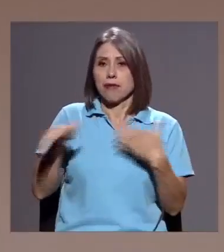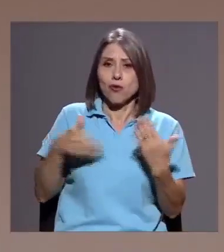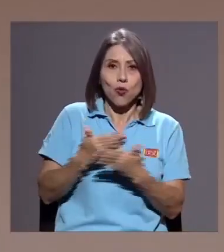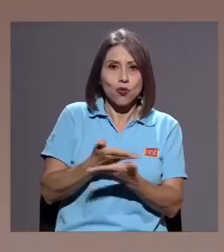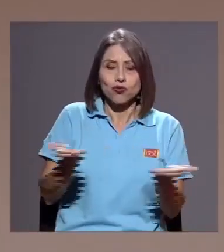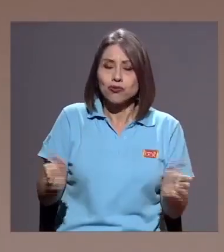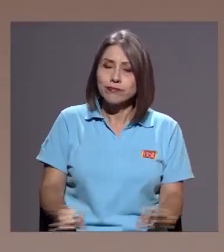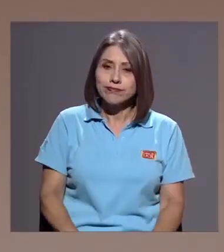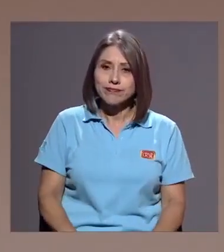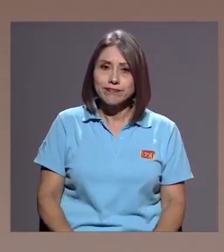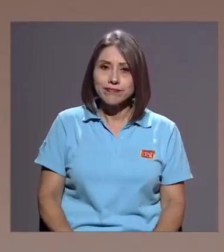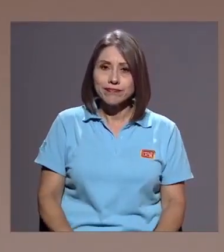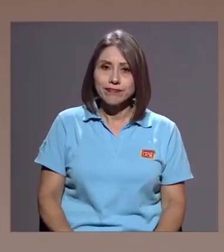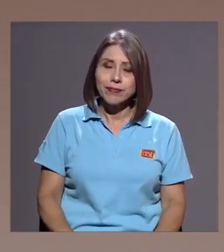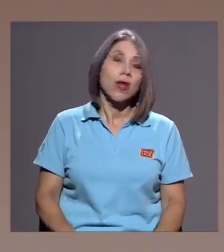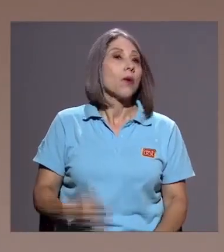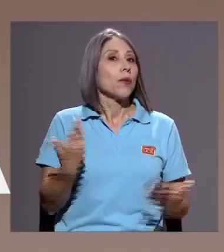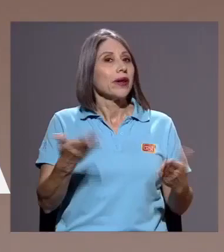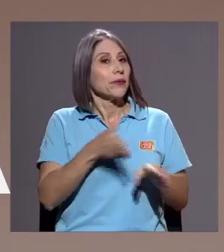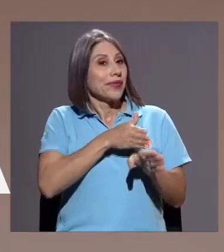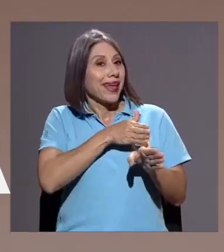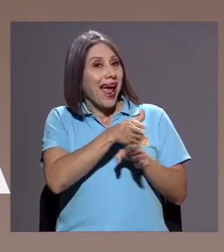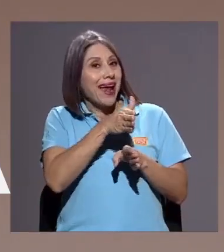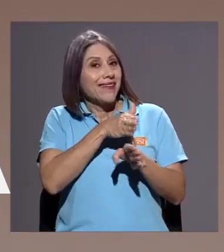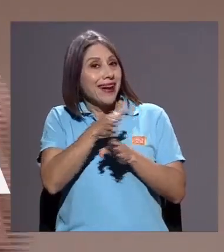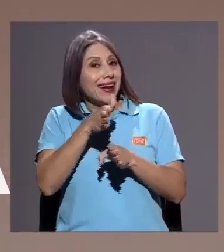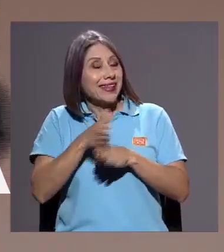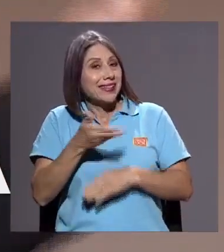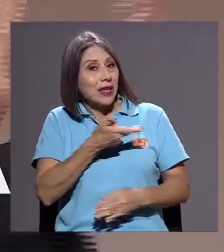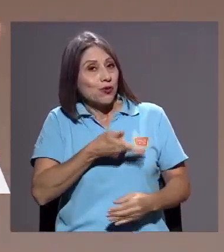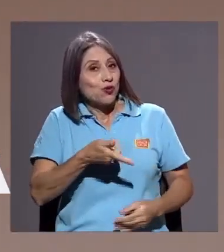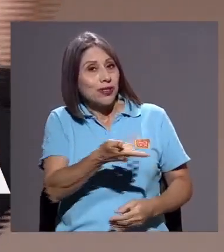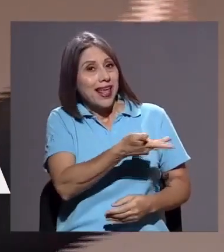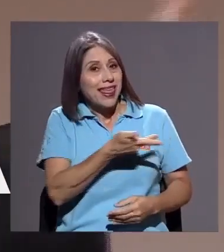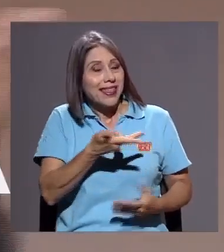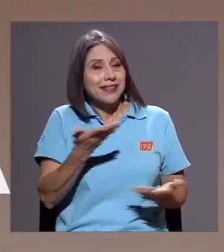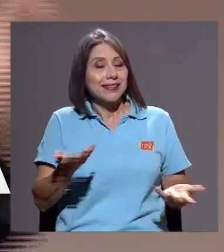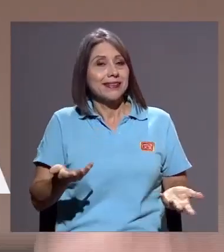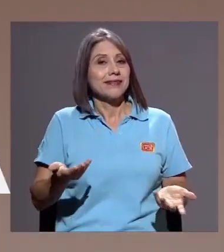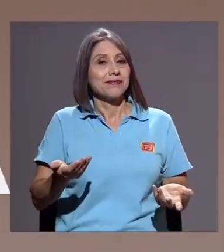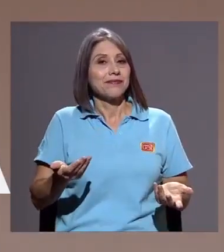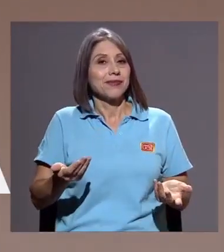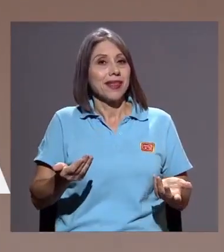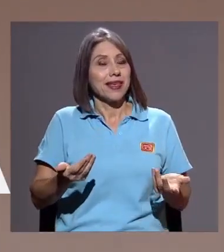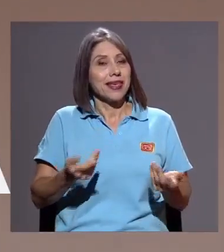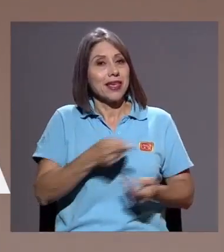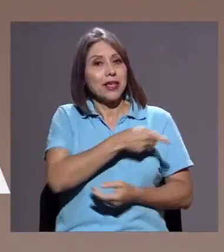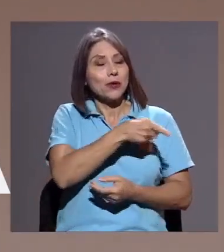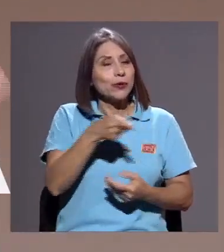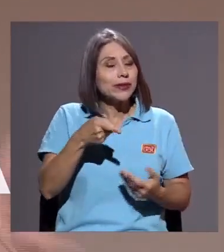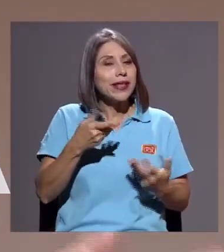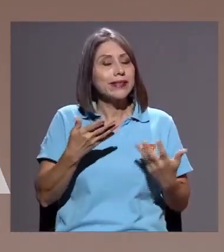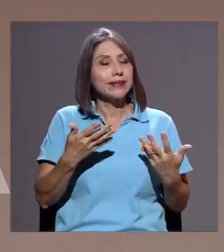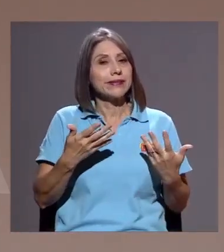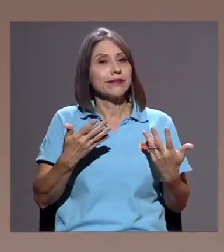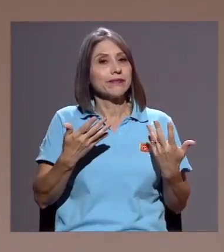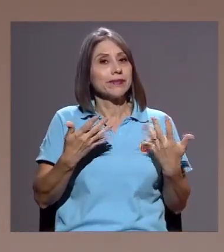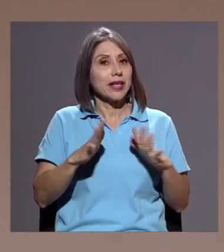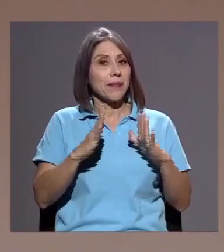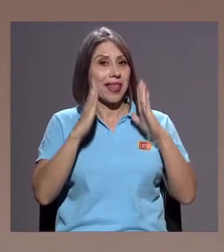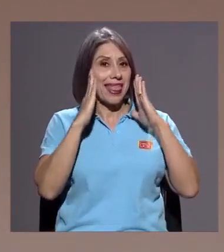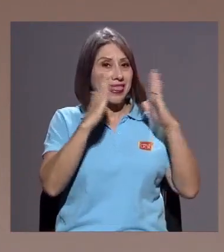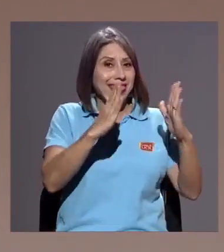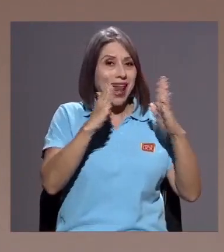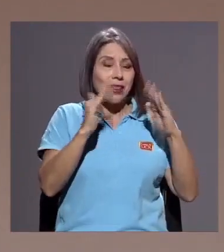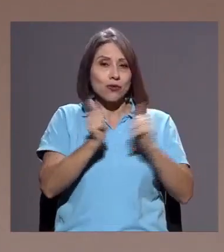Bueno, las carreras de ustedes y el trato que han tenido conmigo en